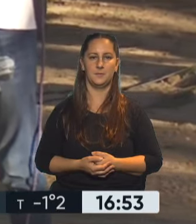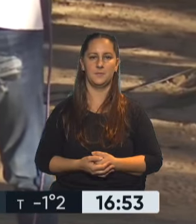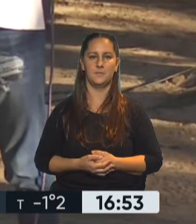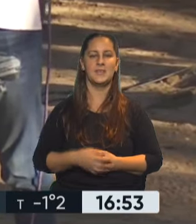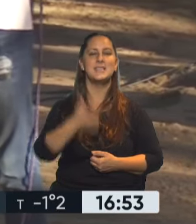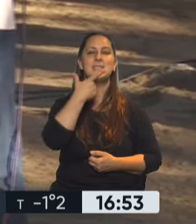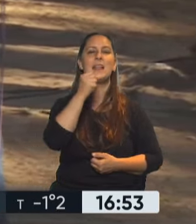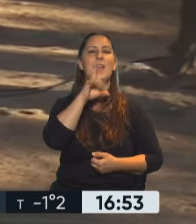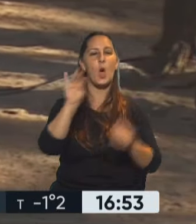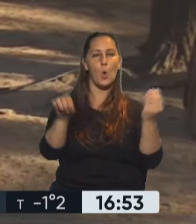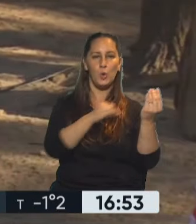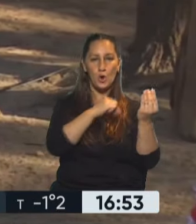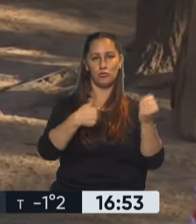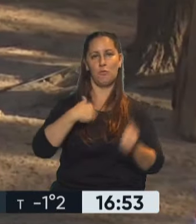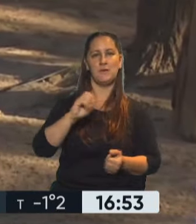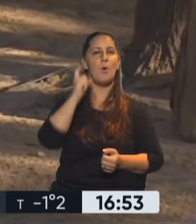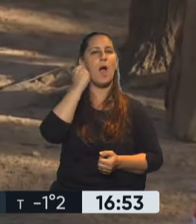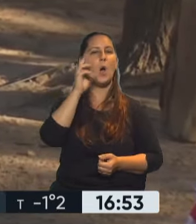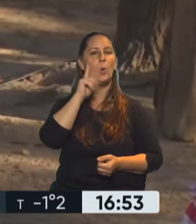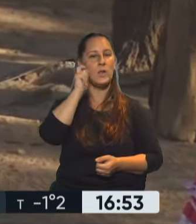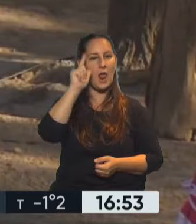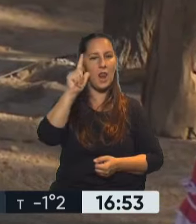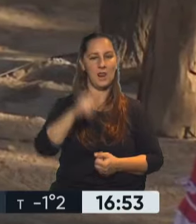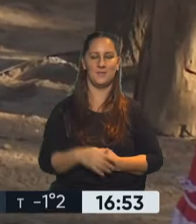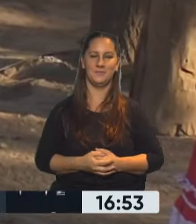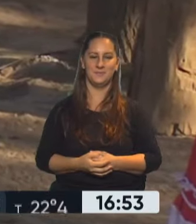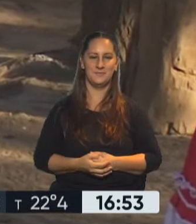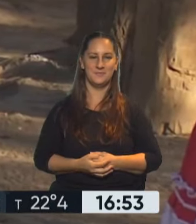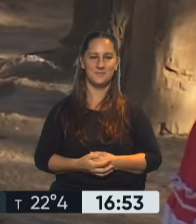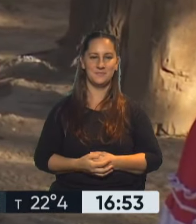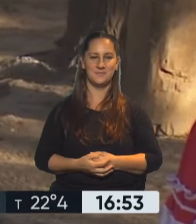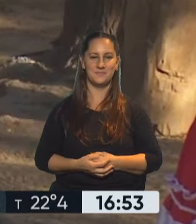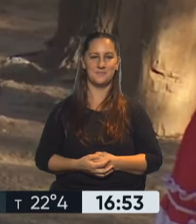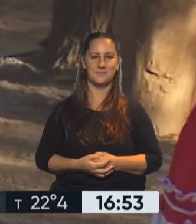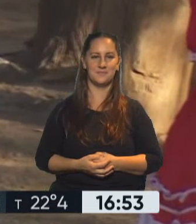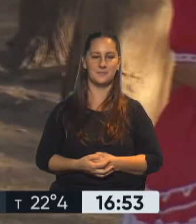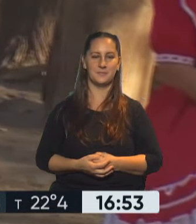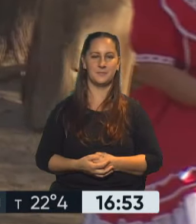violín. Mi nombre es Gabriel Acosta. Vamos nomás.